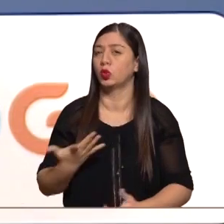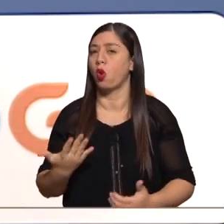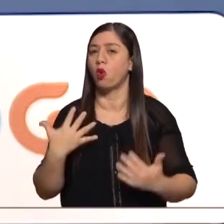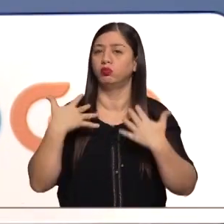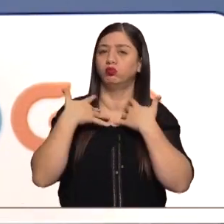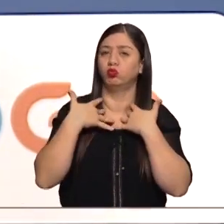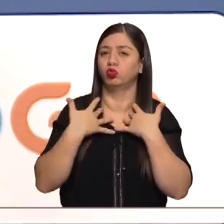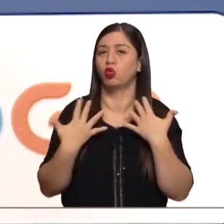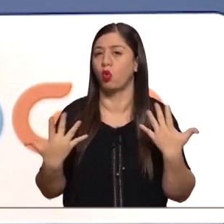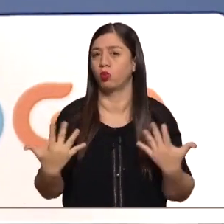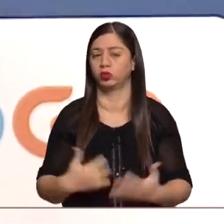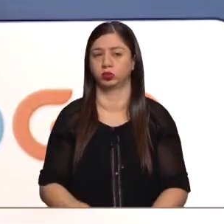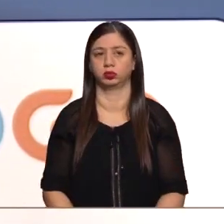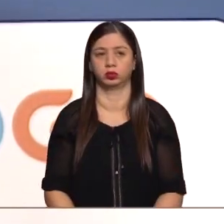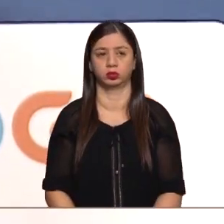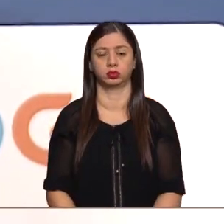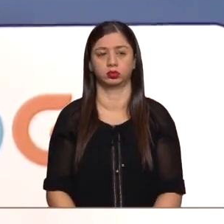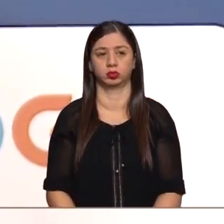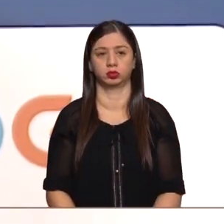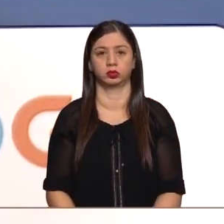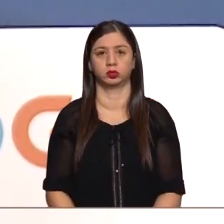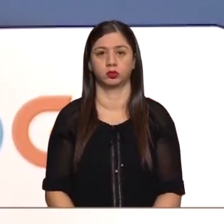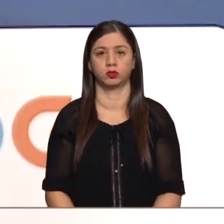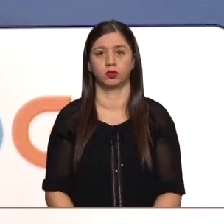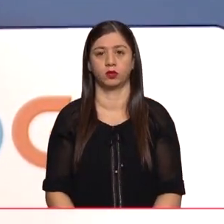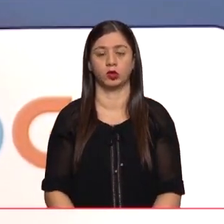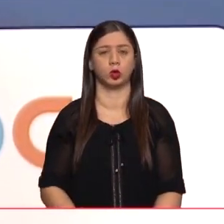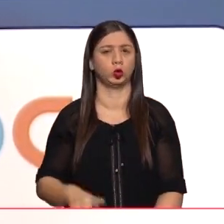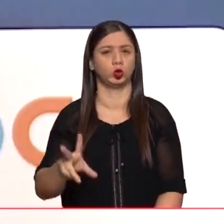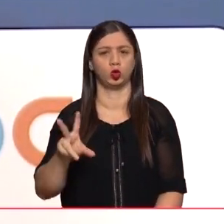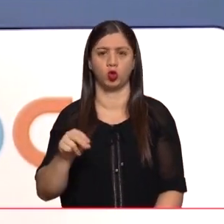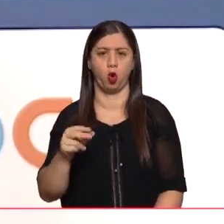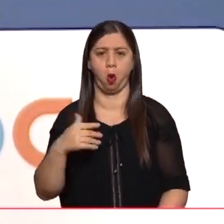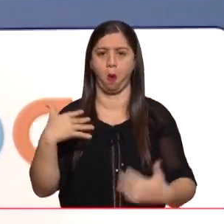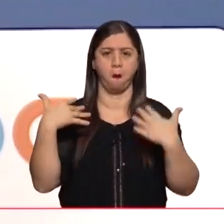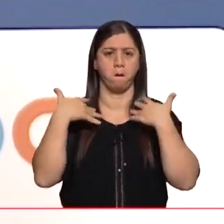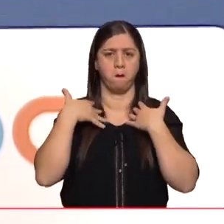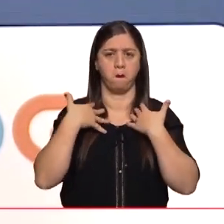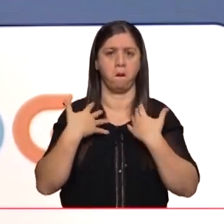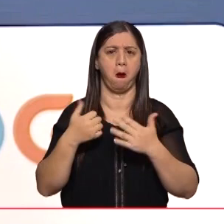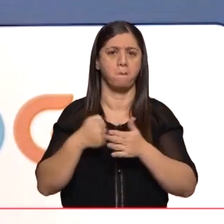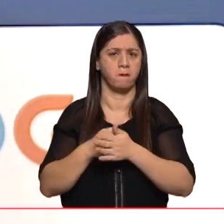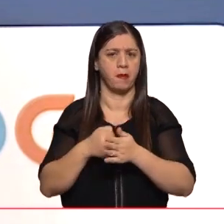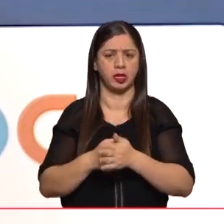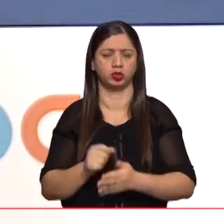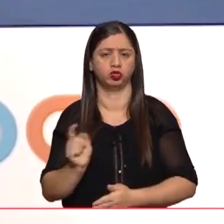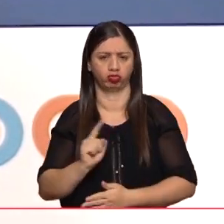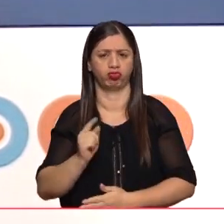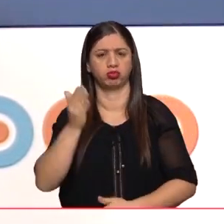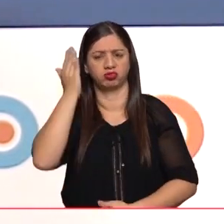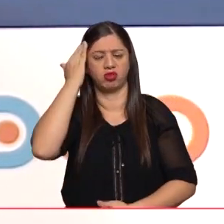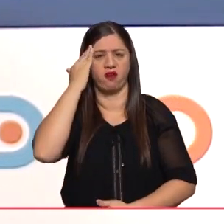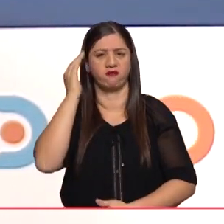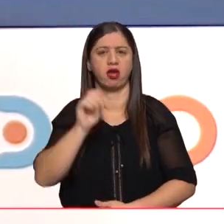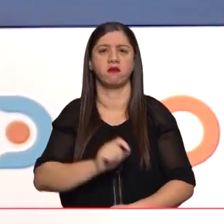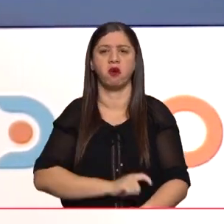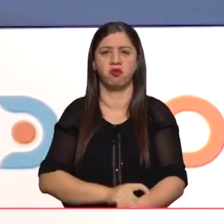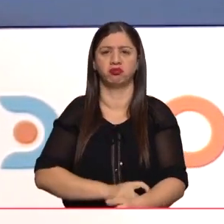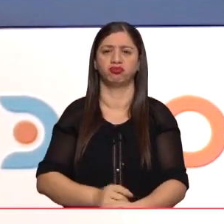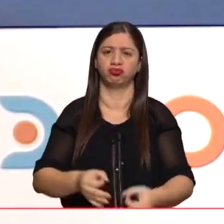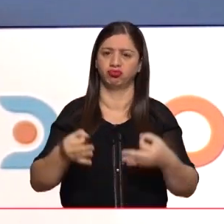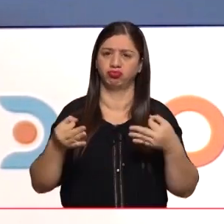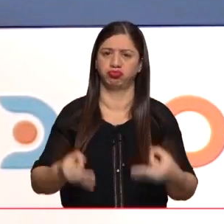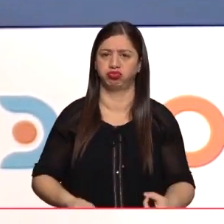presión? Bueno, no, creo que acá no estamos con presión, acá sabemos la calidad de los jugadores que tenemos, la calidad